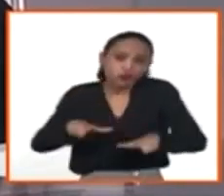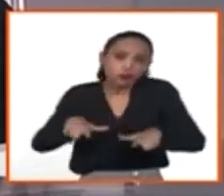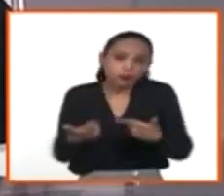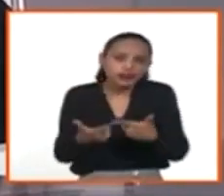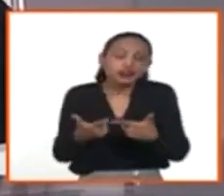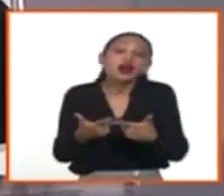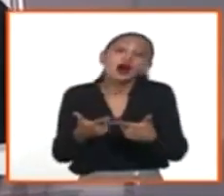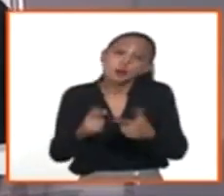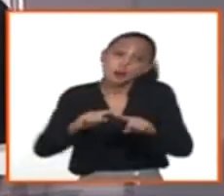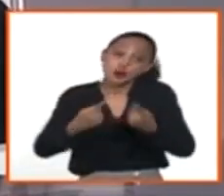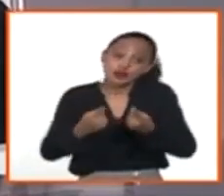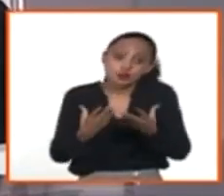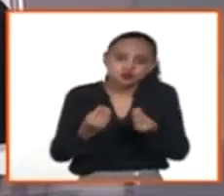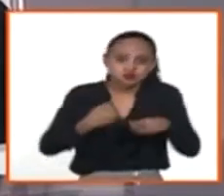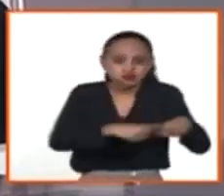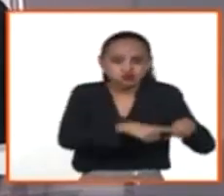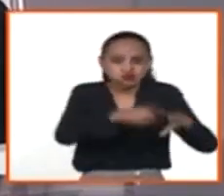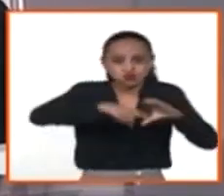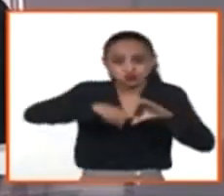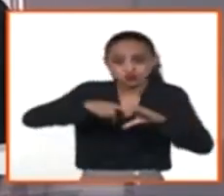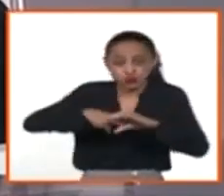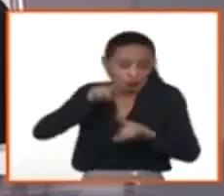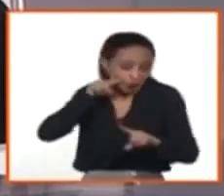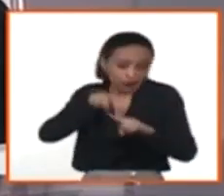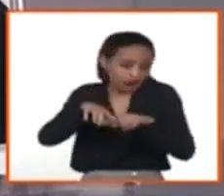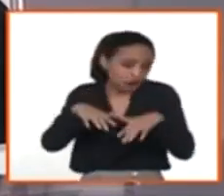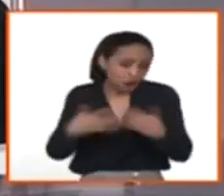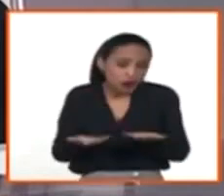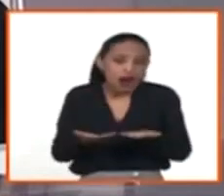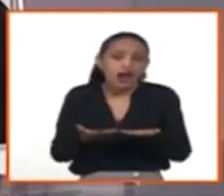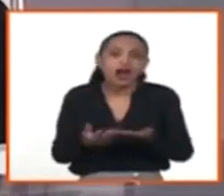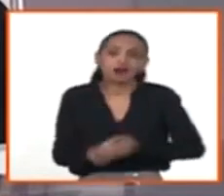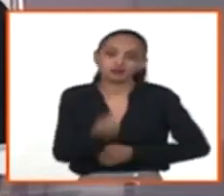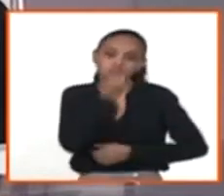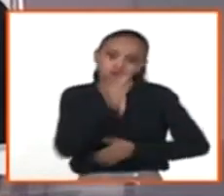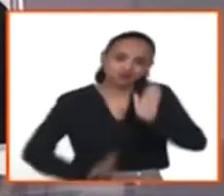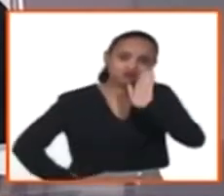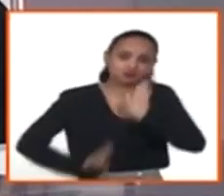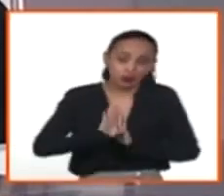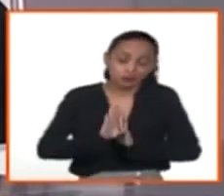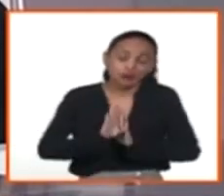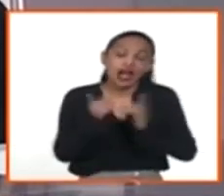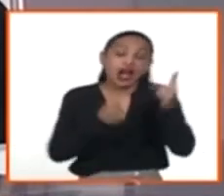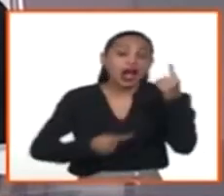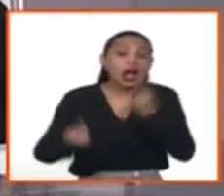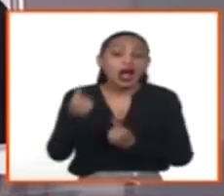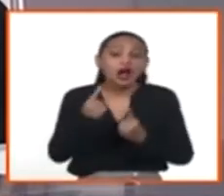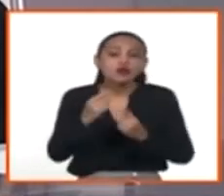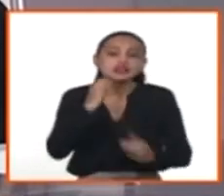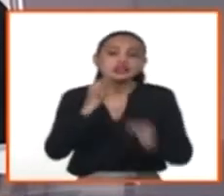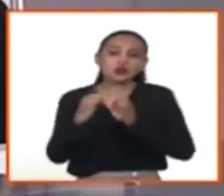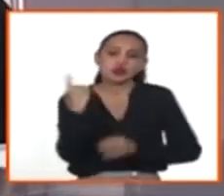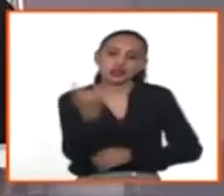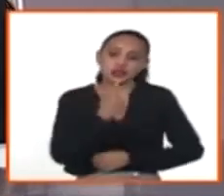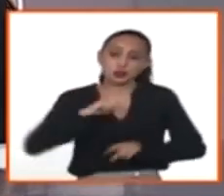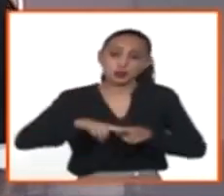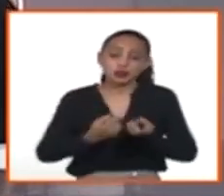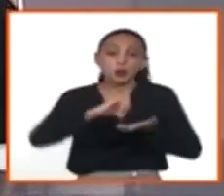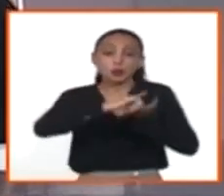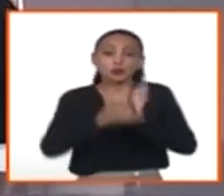objetivo principal, alcanzar la soberanía alimentaria como una cuestión de seguridad nacional. Claro que tenía que ser un proyecto de ley